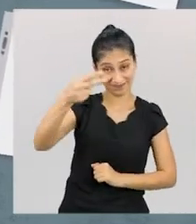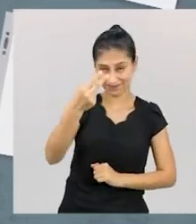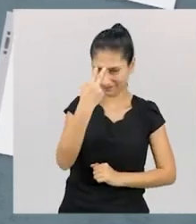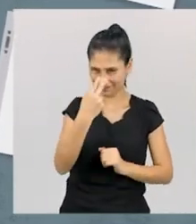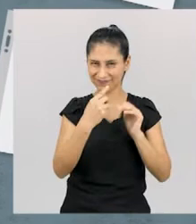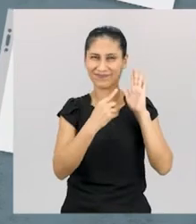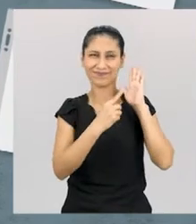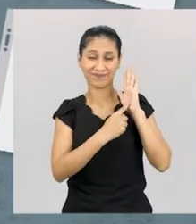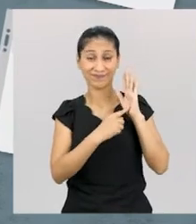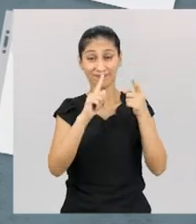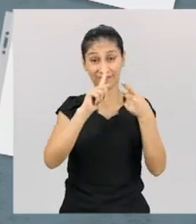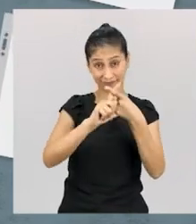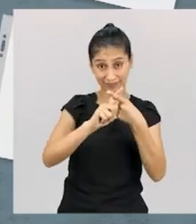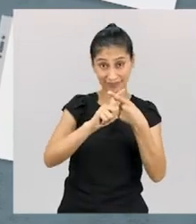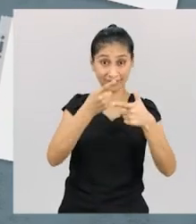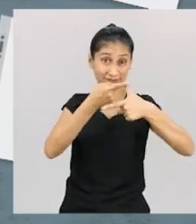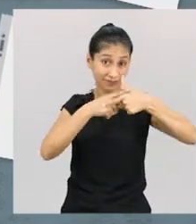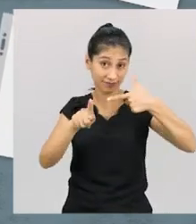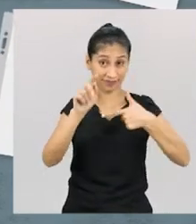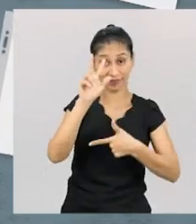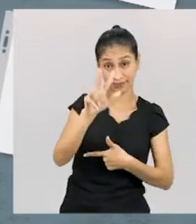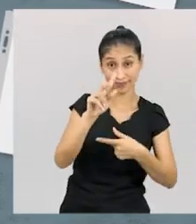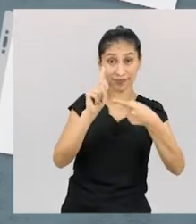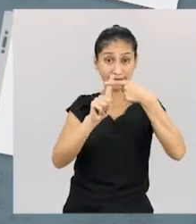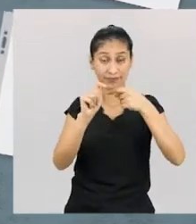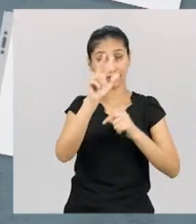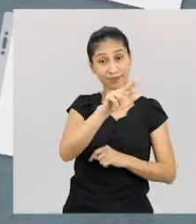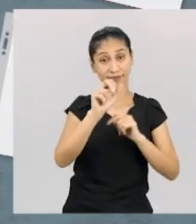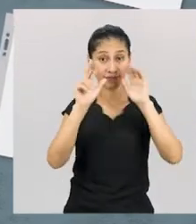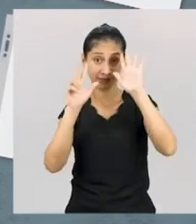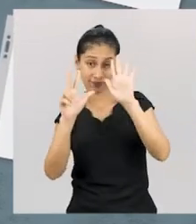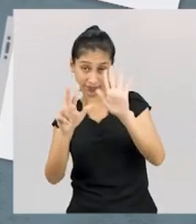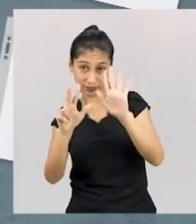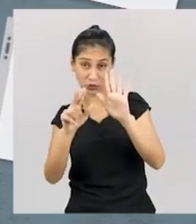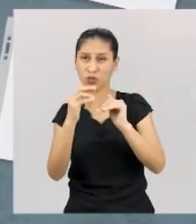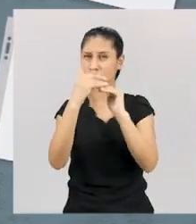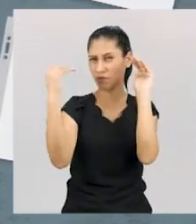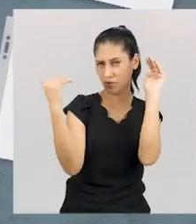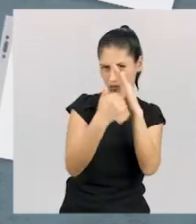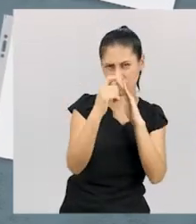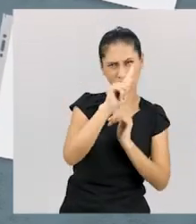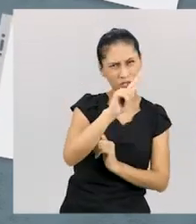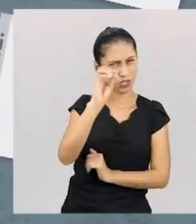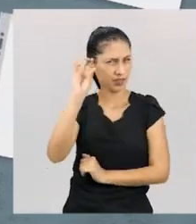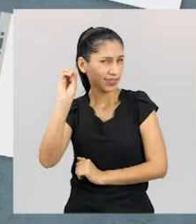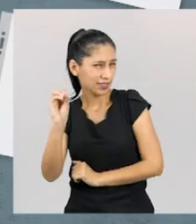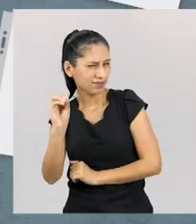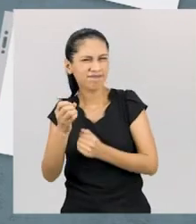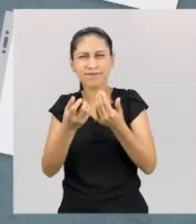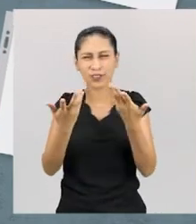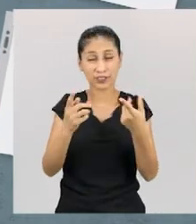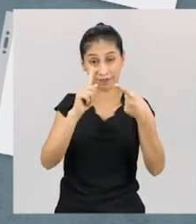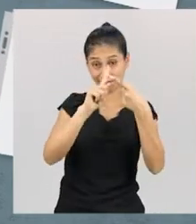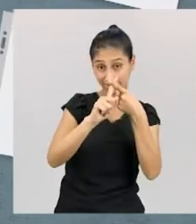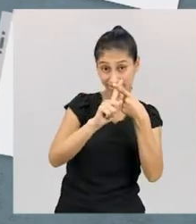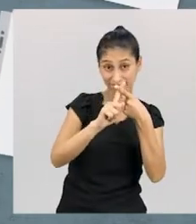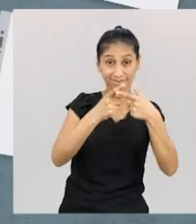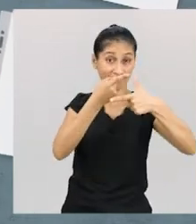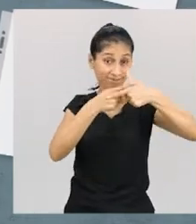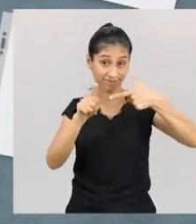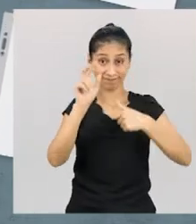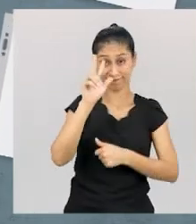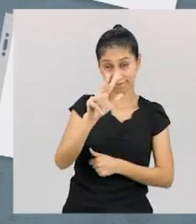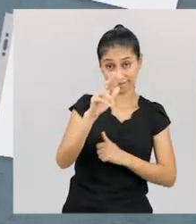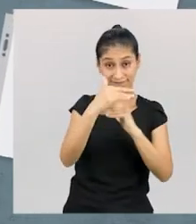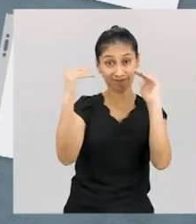ecuación tenemos X entre 3 más 38 es menor que 100. Entonces, X